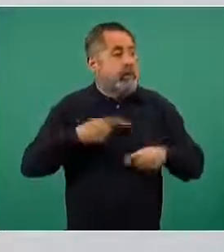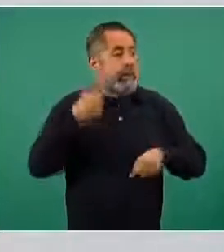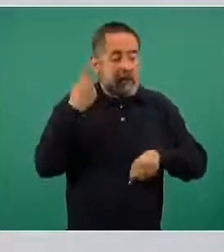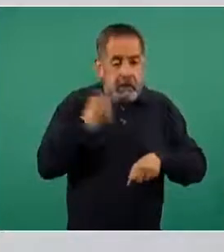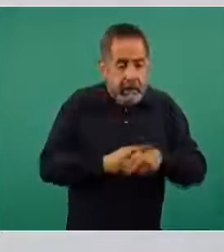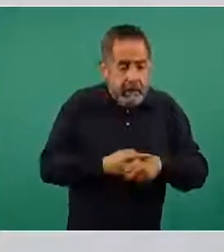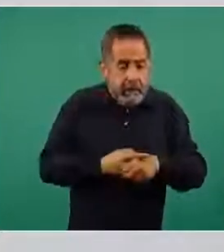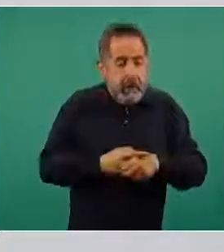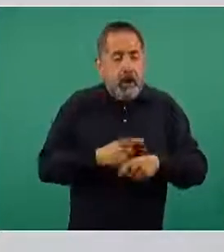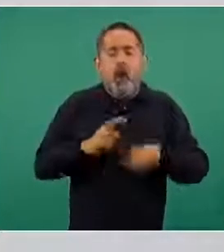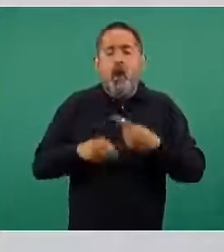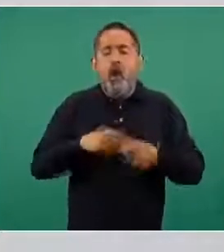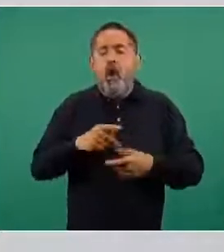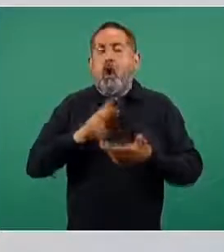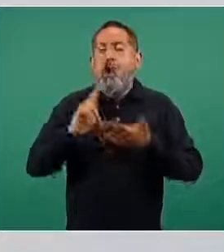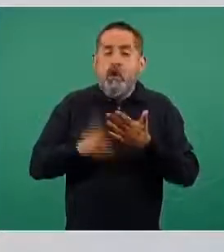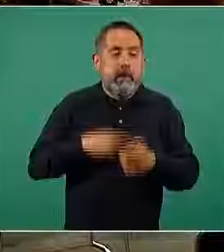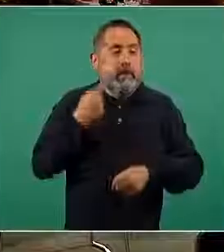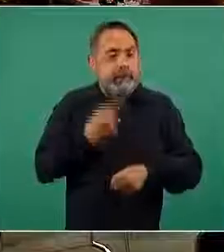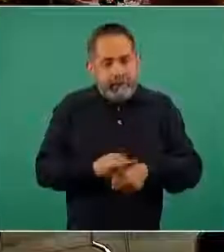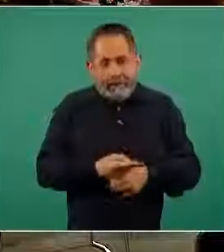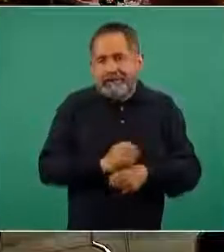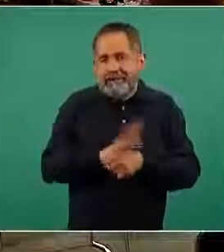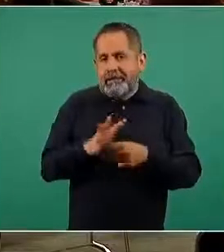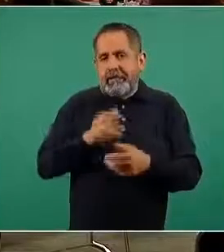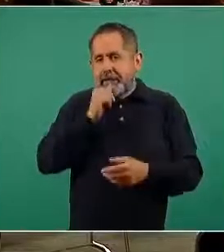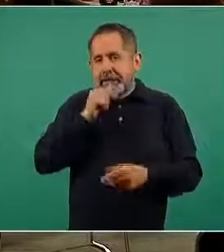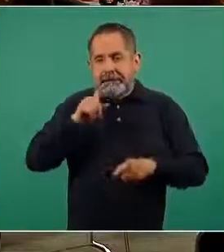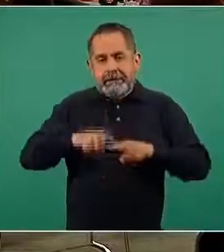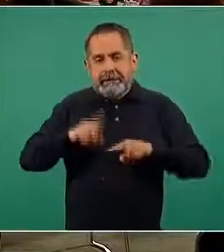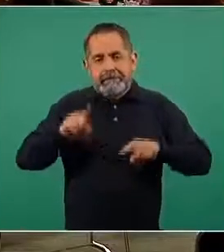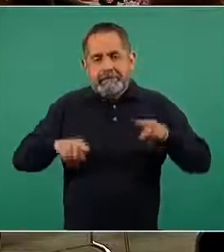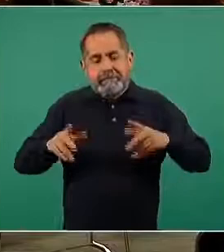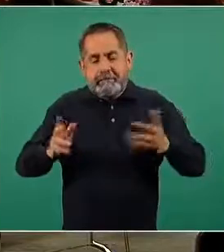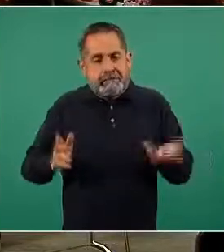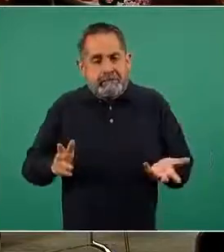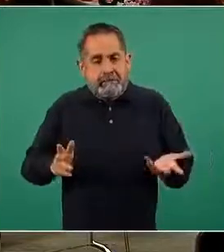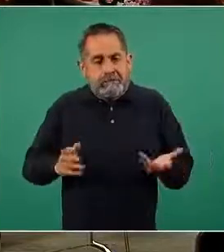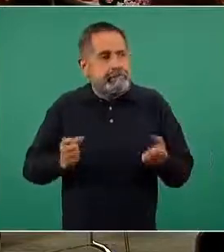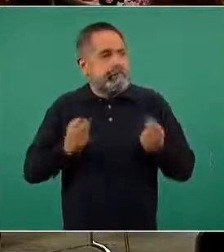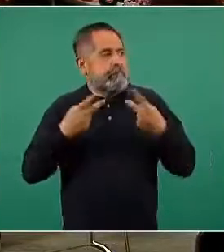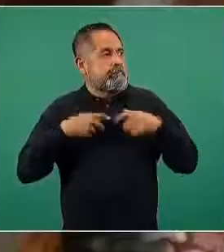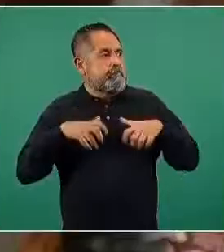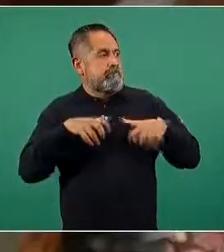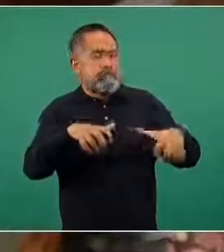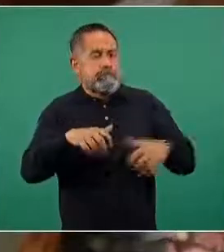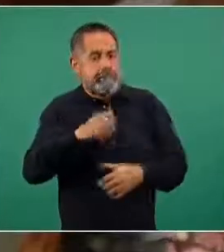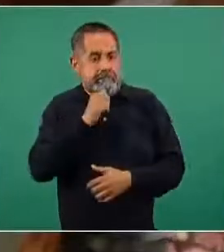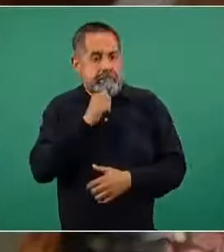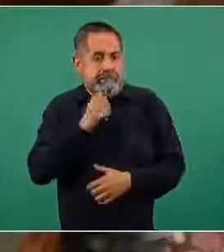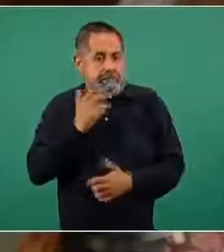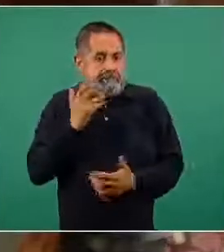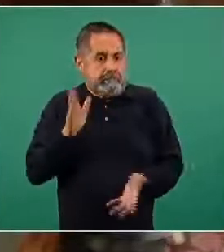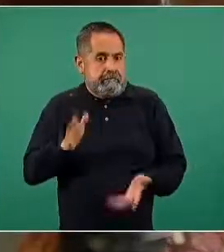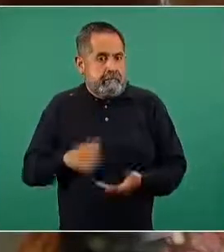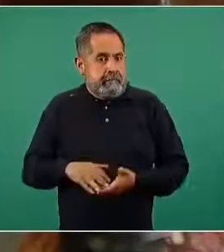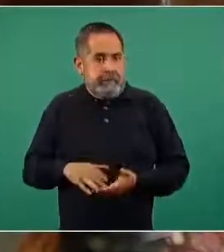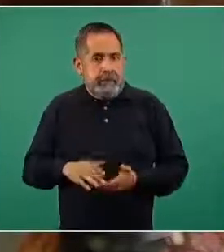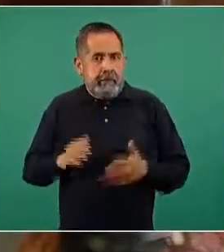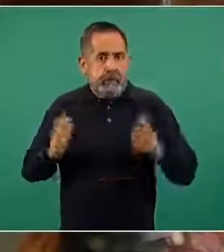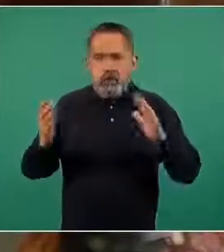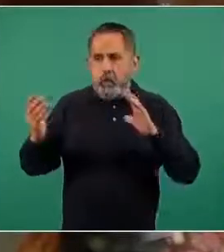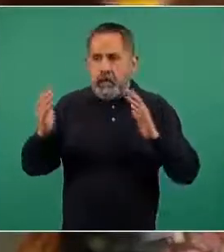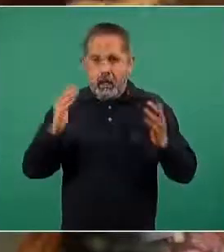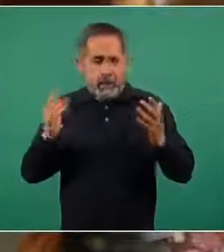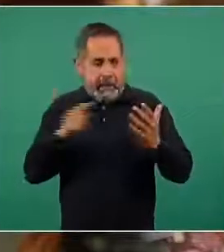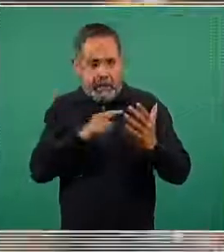que son identificadas y confirmadas para el virus SARS-CoV-2 y en base a la población que tiene. Y esto es lo que permite hacer